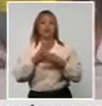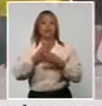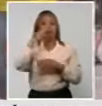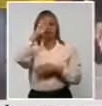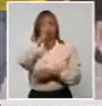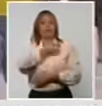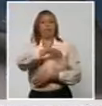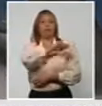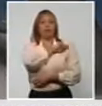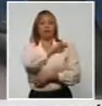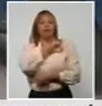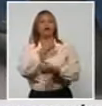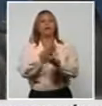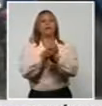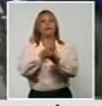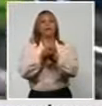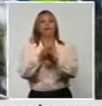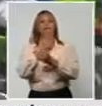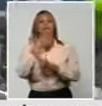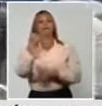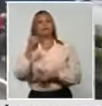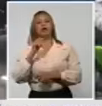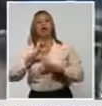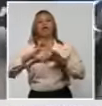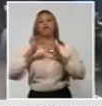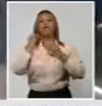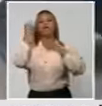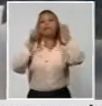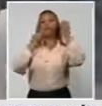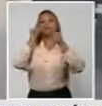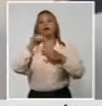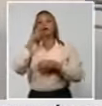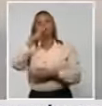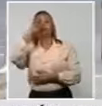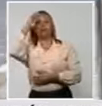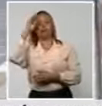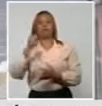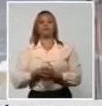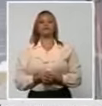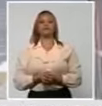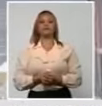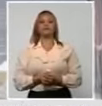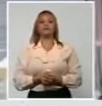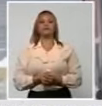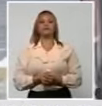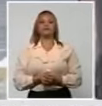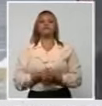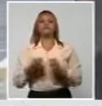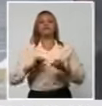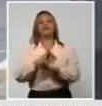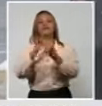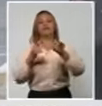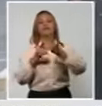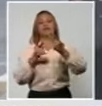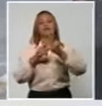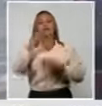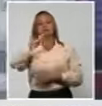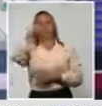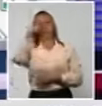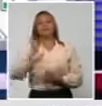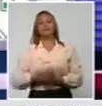de riesgo es hoy la mejor forma de pensar como país. Claudia González Catalán, Sistema Informativo de la Televisión Cubana.